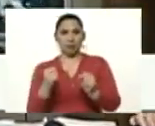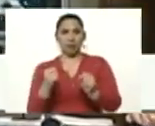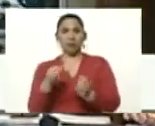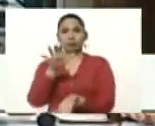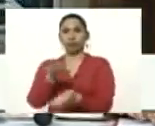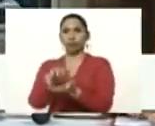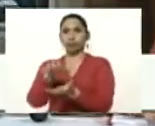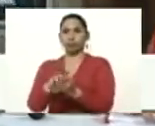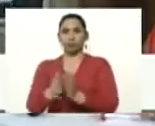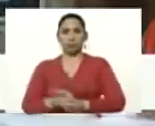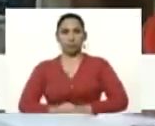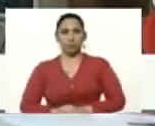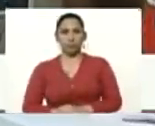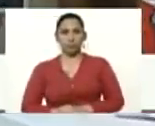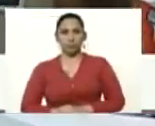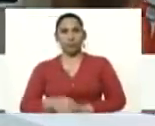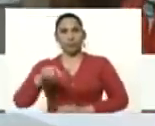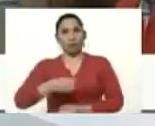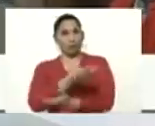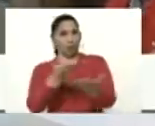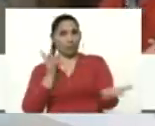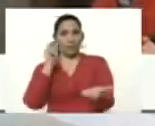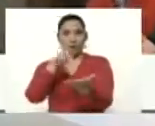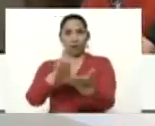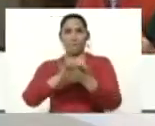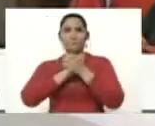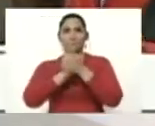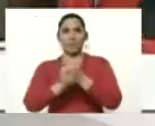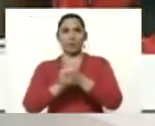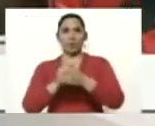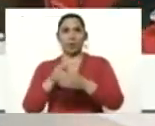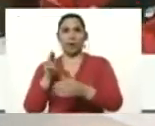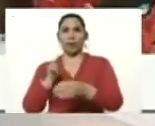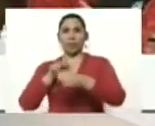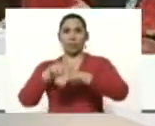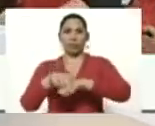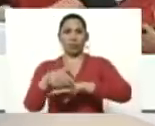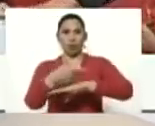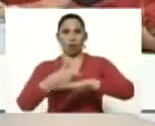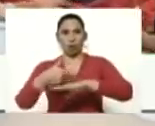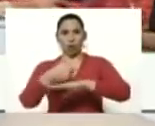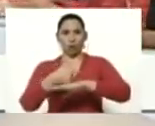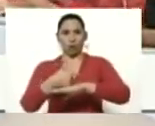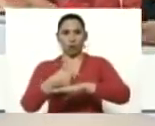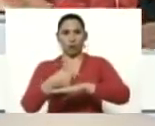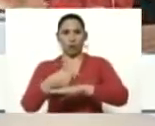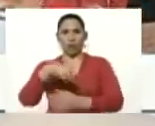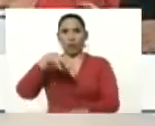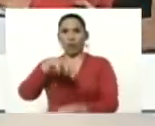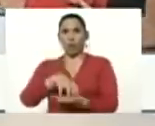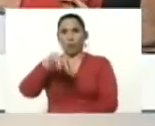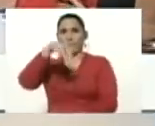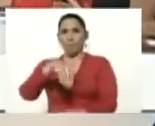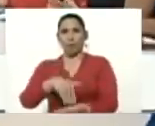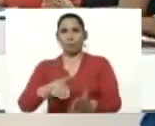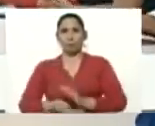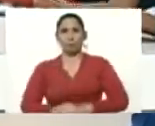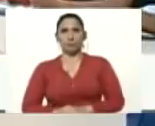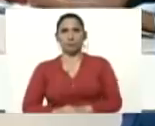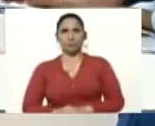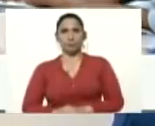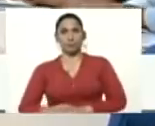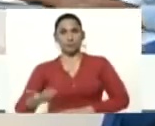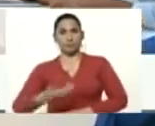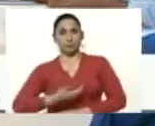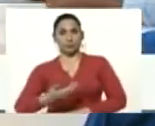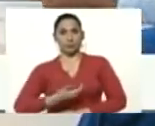Esparta. Aquí está presente el compañero Héctor Rodríguez, gobernador de Miranda. A la